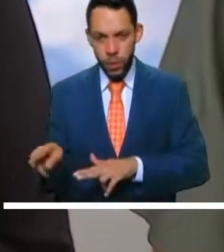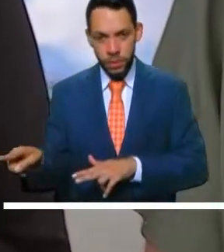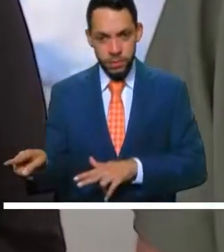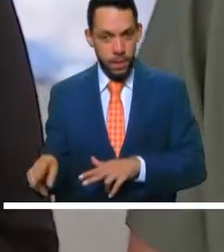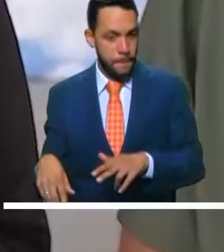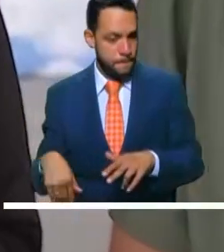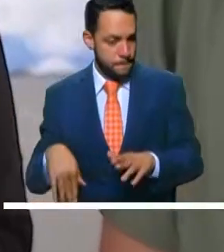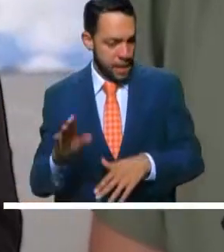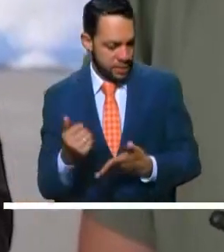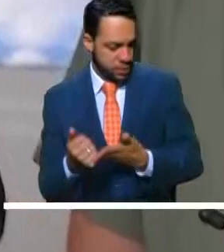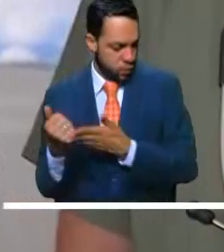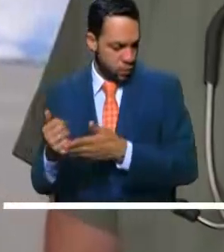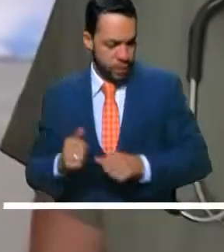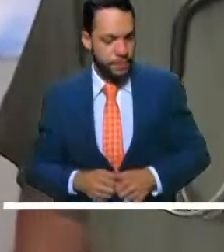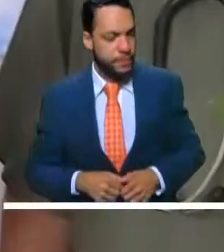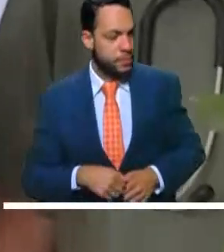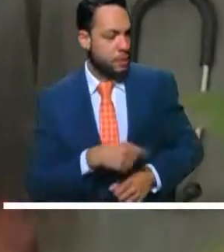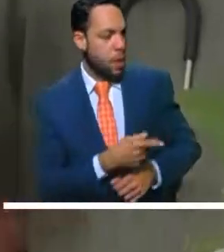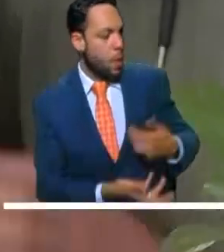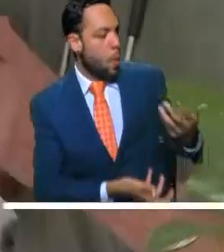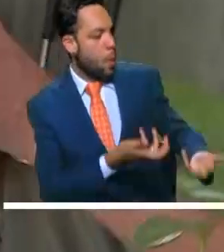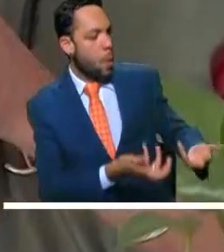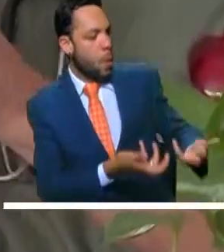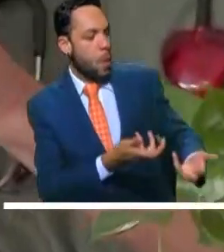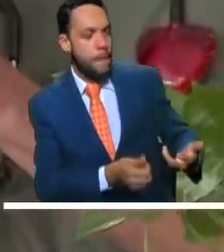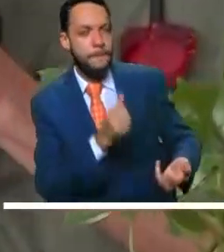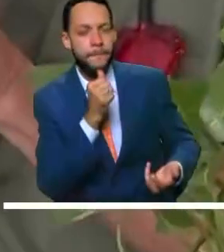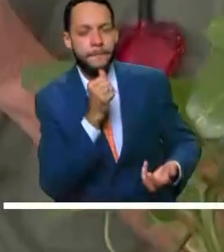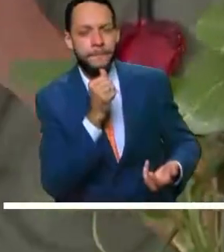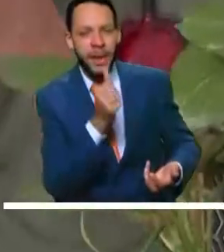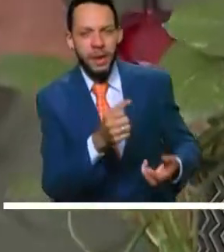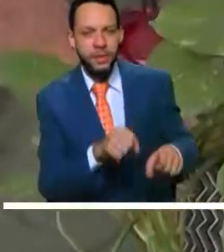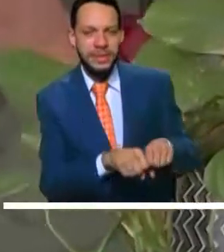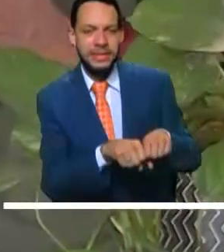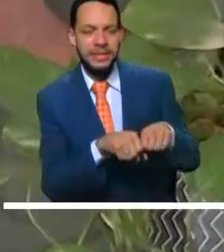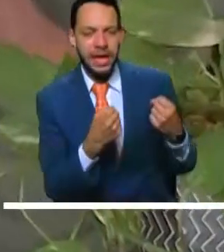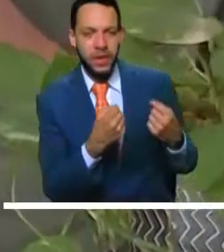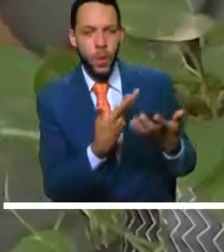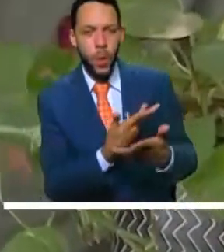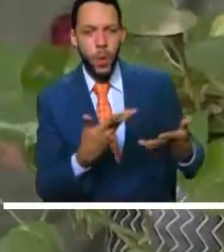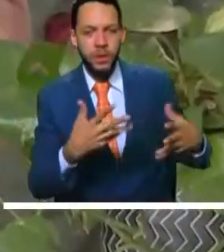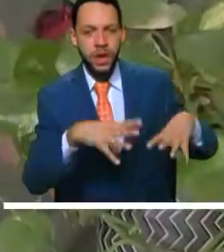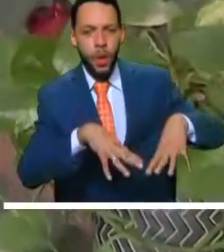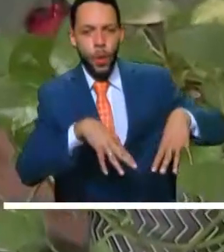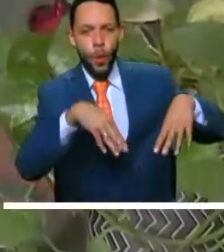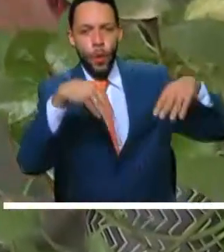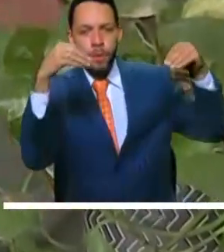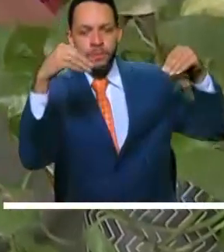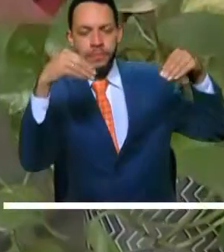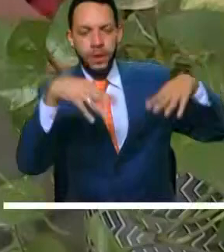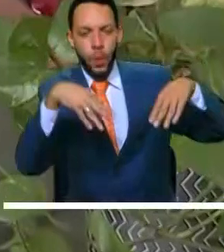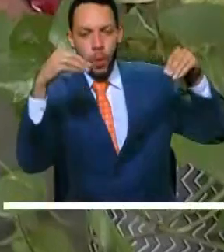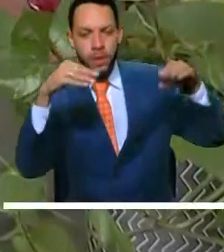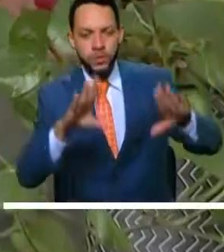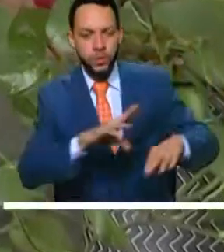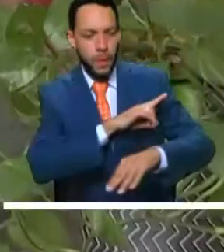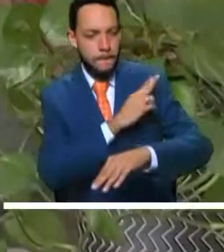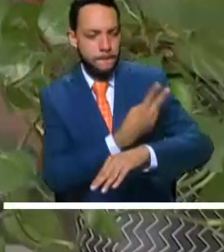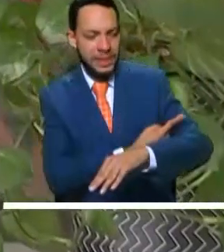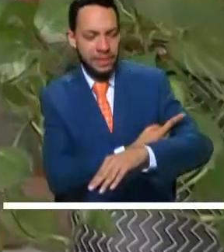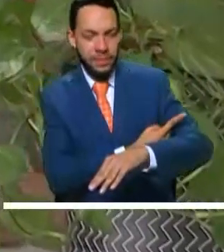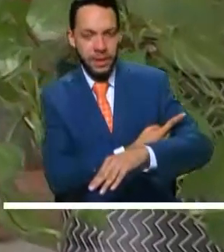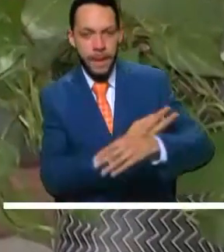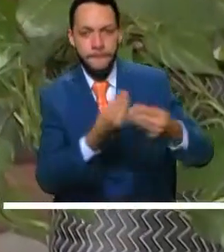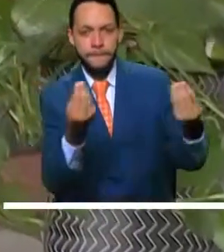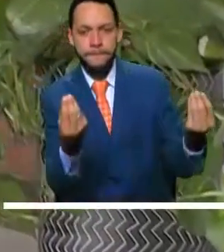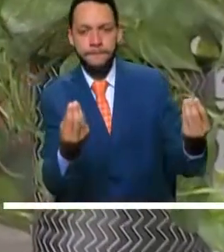necesita más? En el fogón específicamente se daña mucho todo lo que es las liposolubles, son las que más, o sea, todas las vitaminas, todo lo que sea como